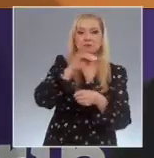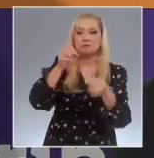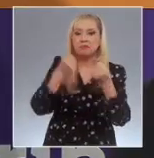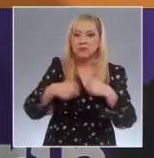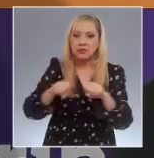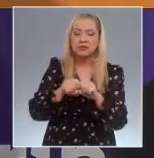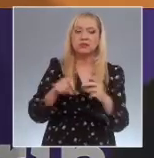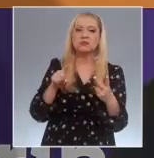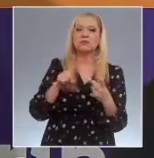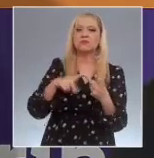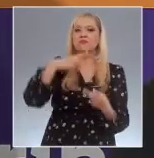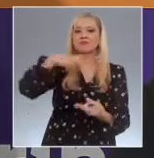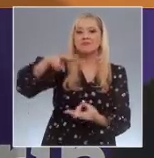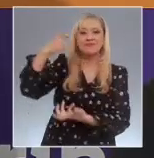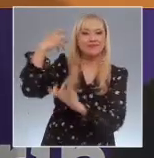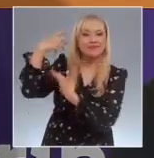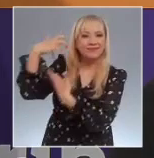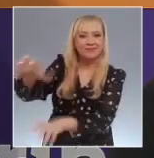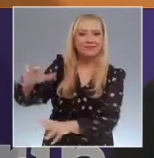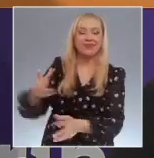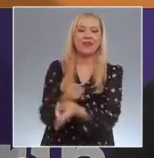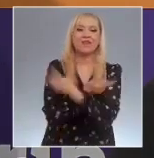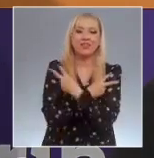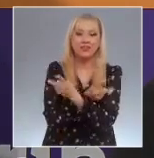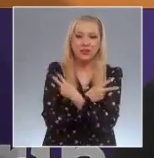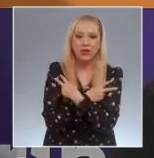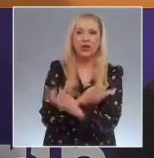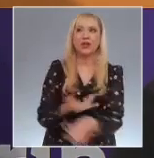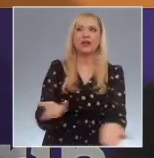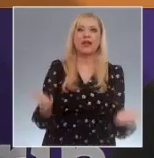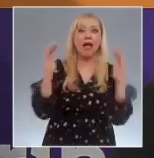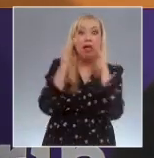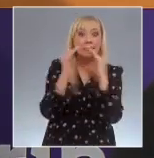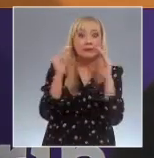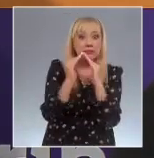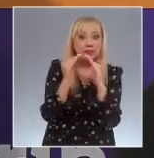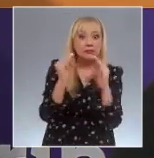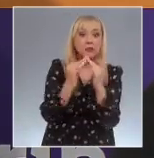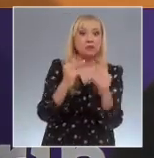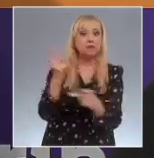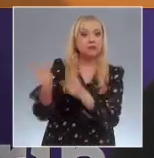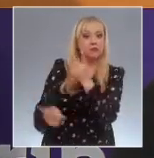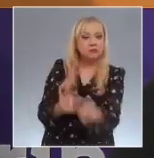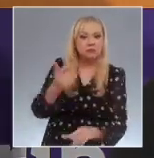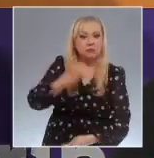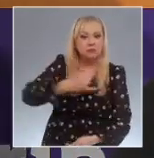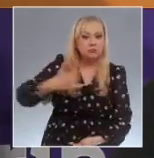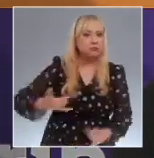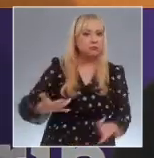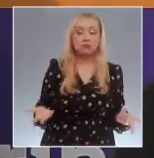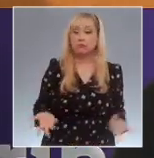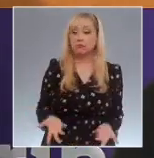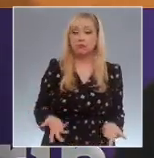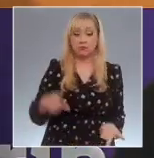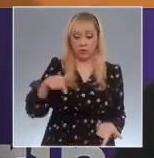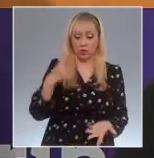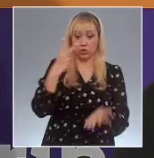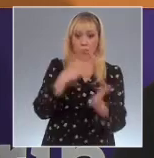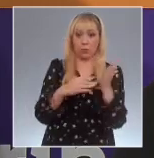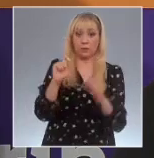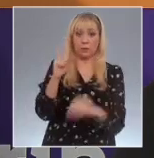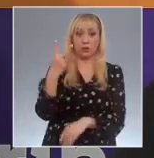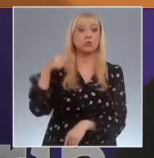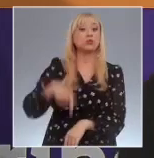y vacaciones. A partir del 16 de noviembre del 2022 ya es obligatorio que las personas empleadoras, que pueden ser